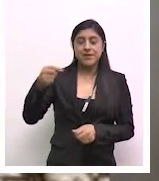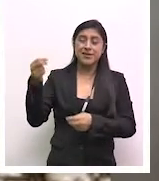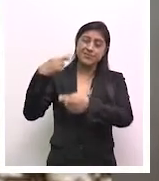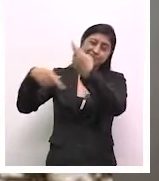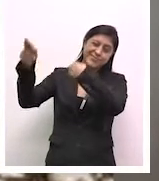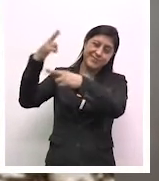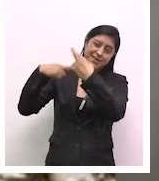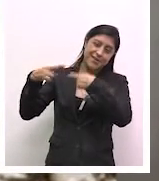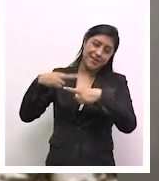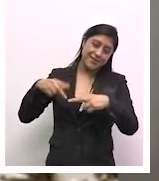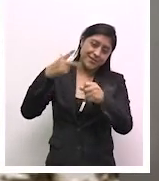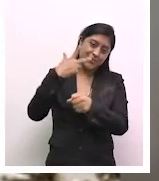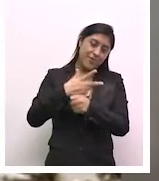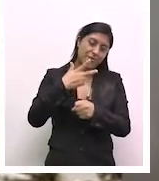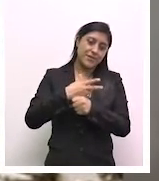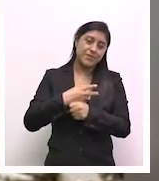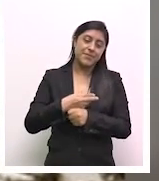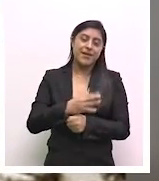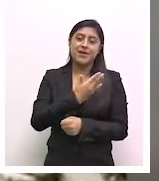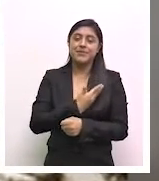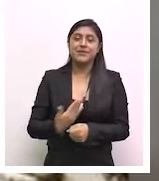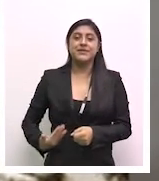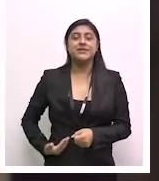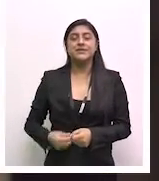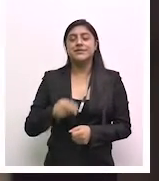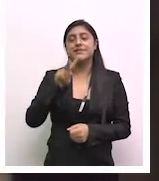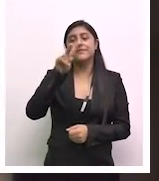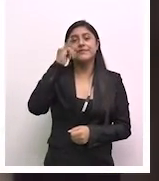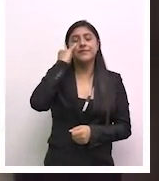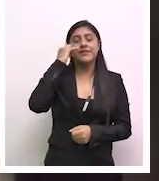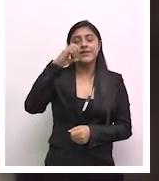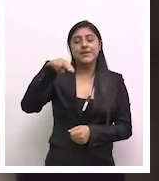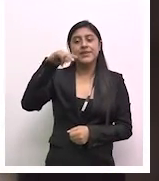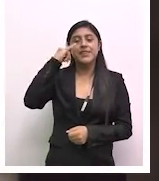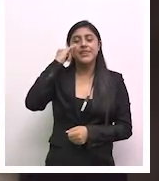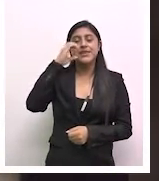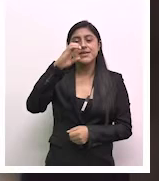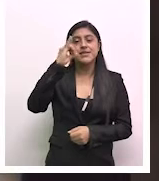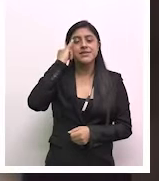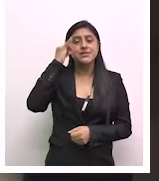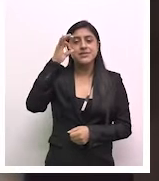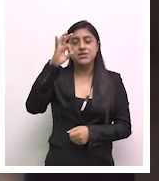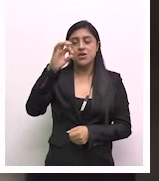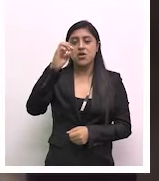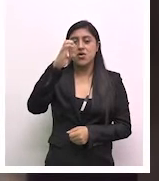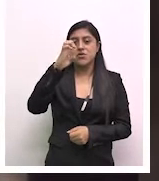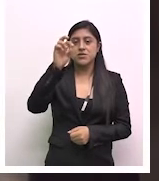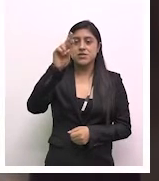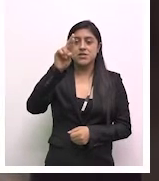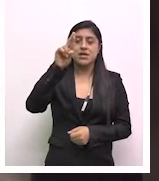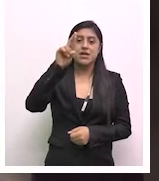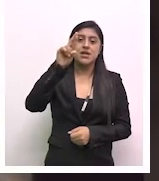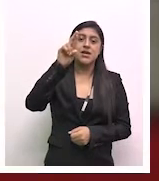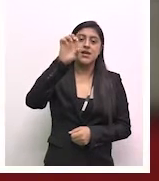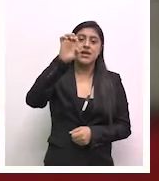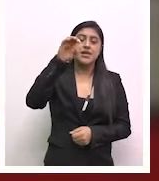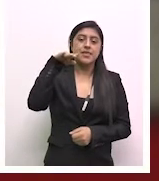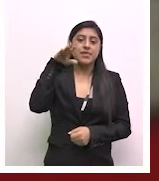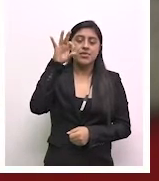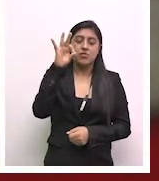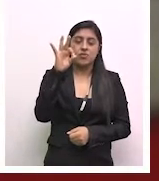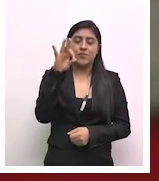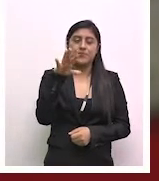35 años de exilio, volvió al país bajo la presidencia de Vinicio Cerezo. Es autor de 11 novelas,